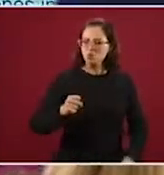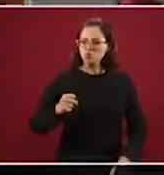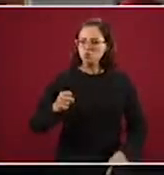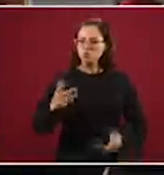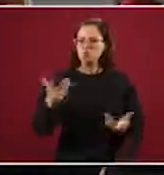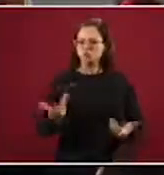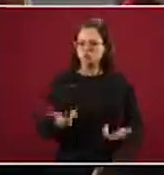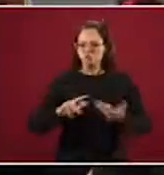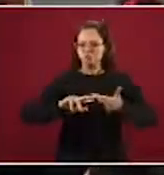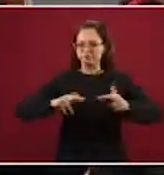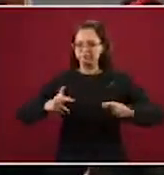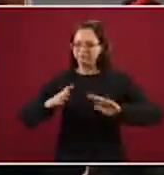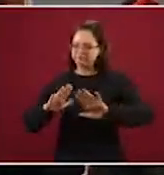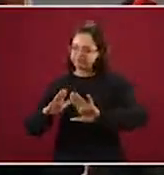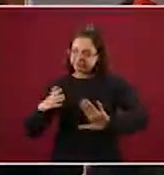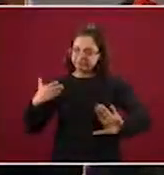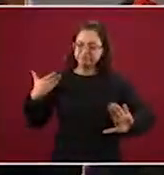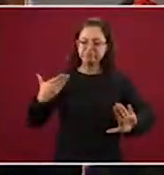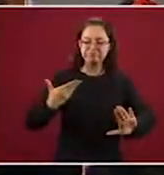las relaciones